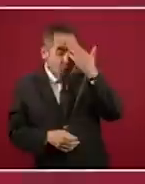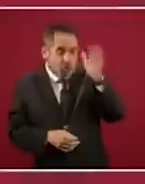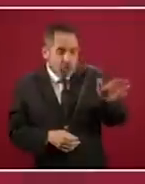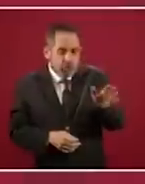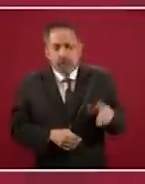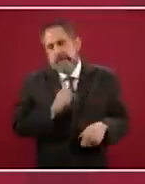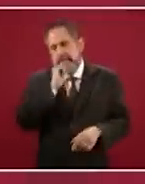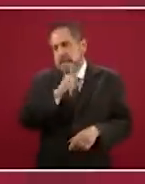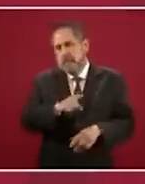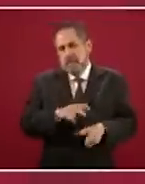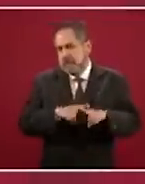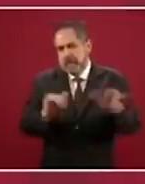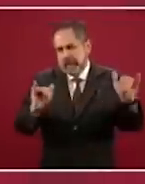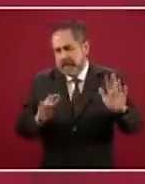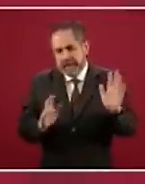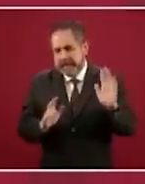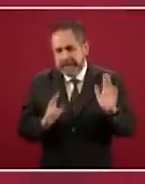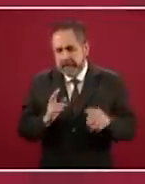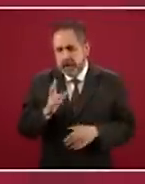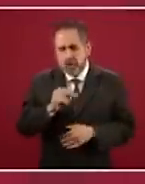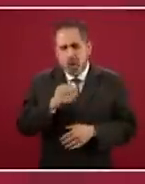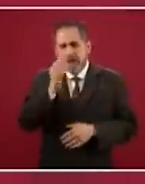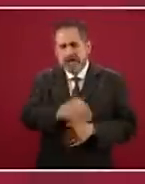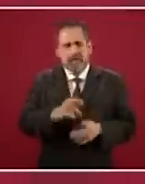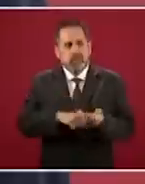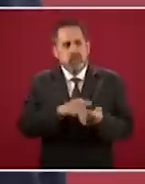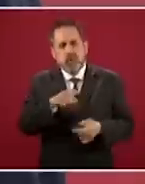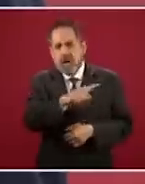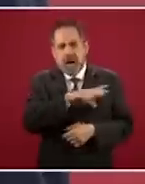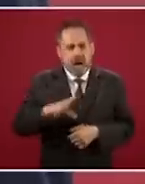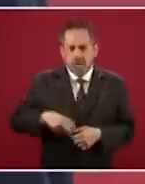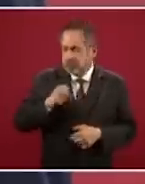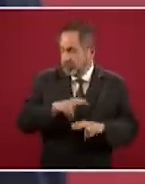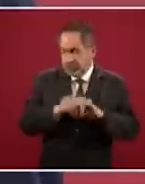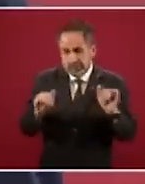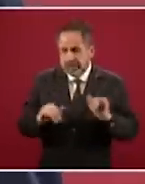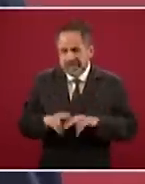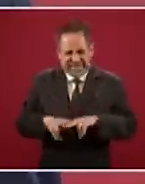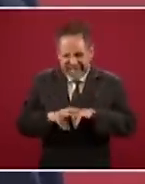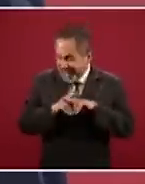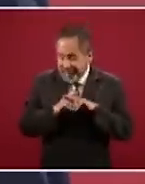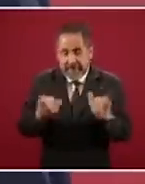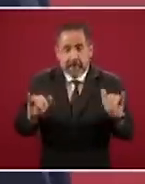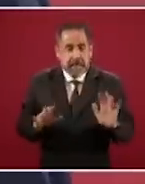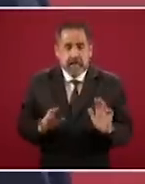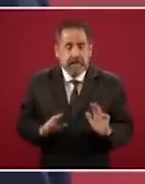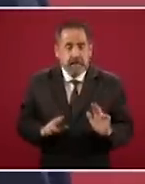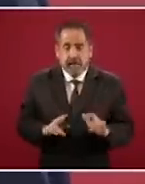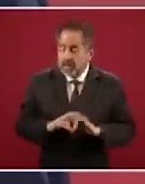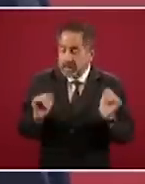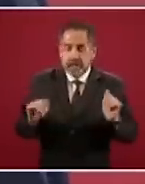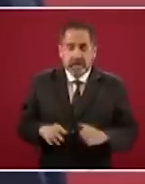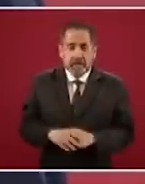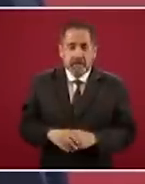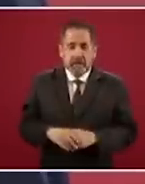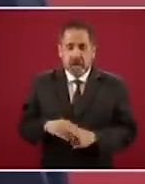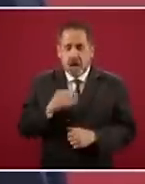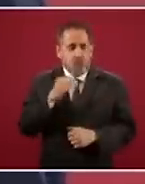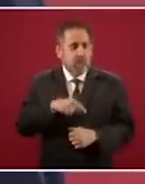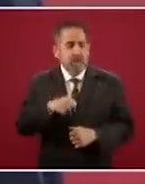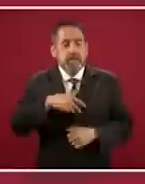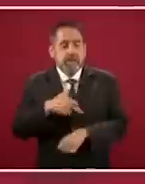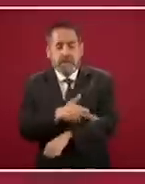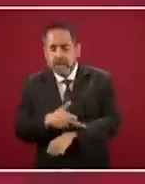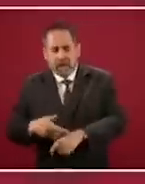menos voy a aceptar abusos de cualquier otra persona, de nadie, aunque se trate de